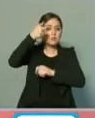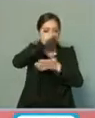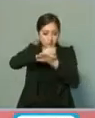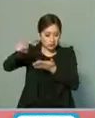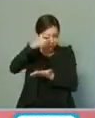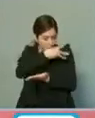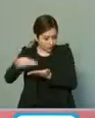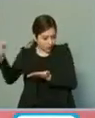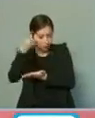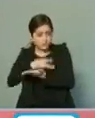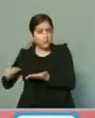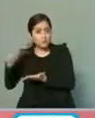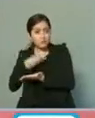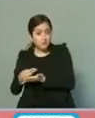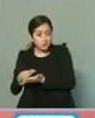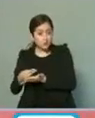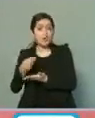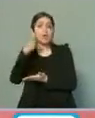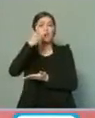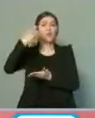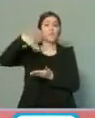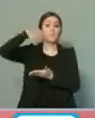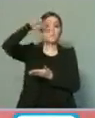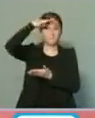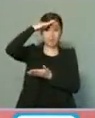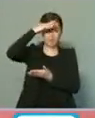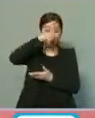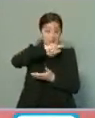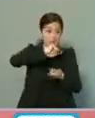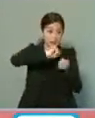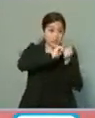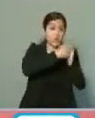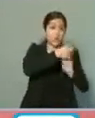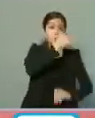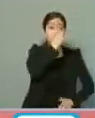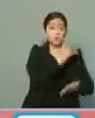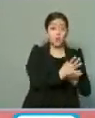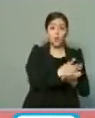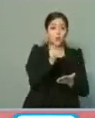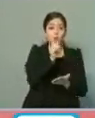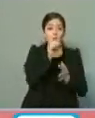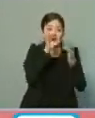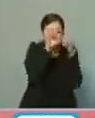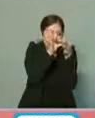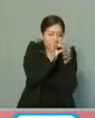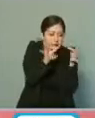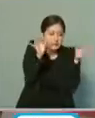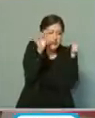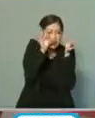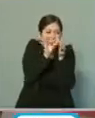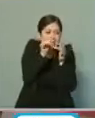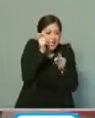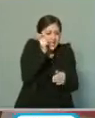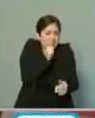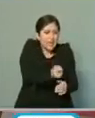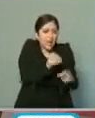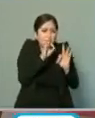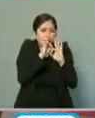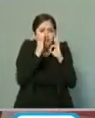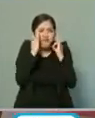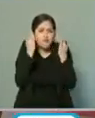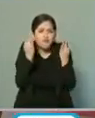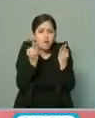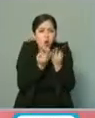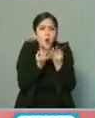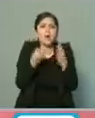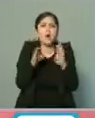logramos además no solo traducirlo, sino interpretarlo. ¿En qué consistía toda esta forma de ver y vivir la vida y